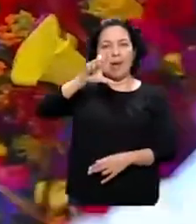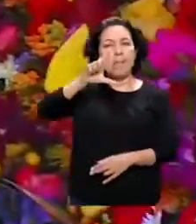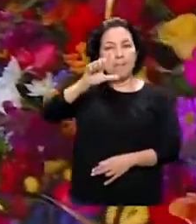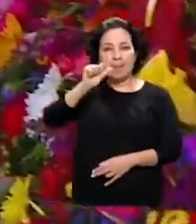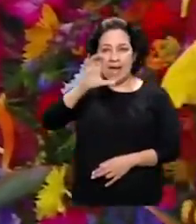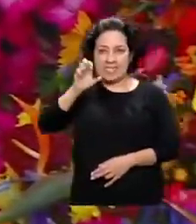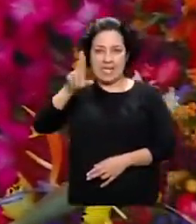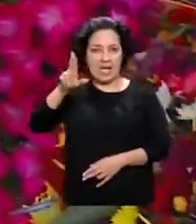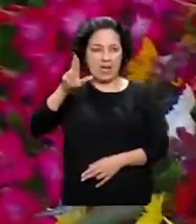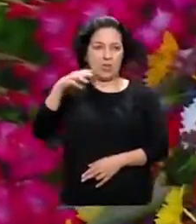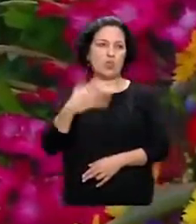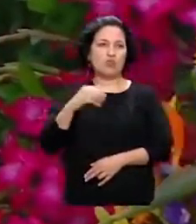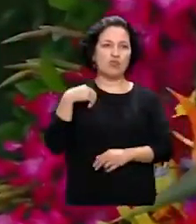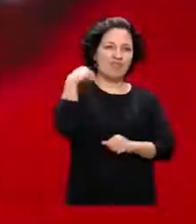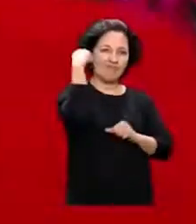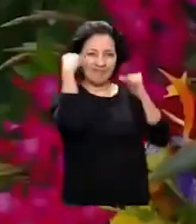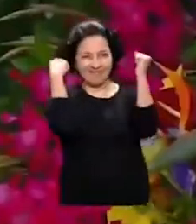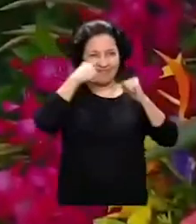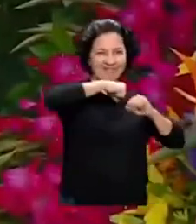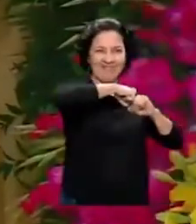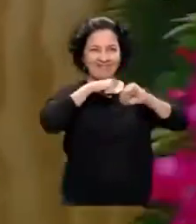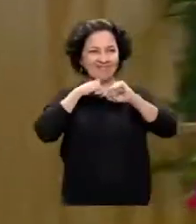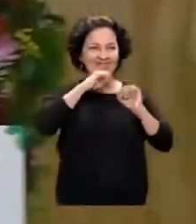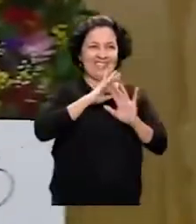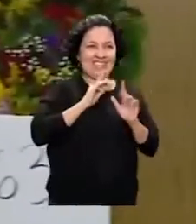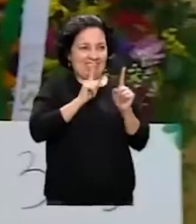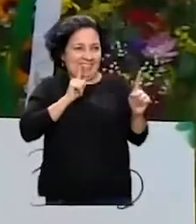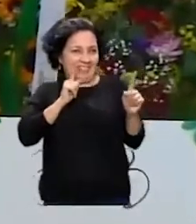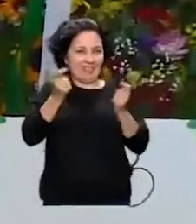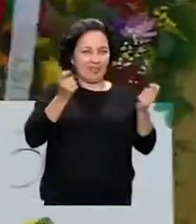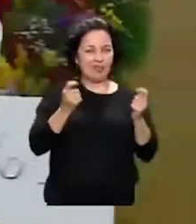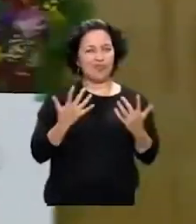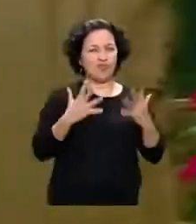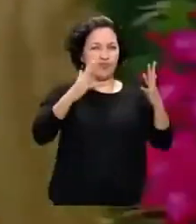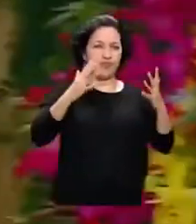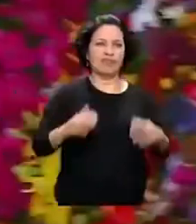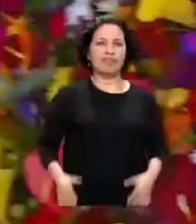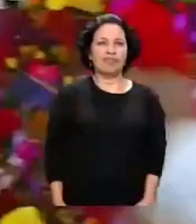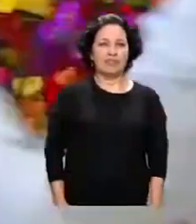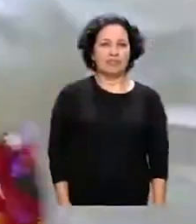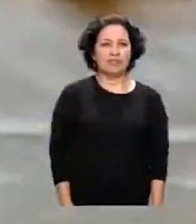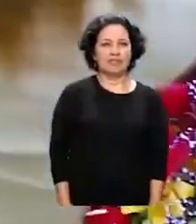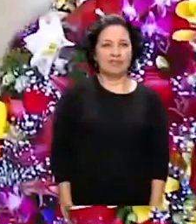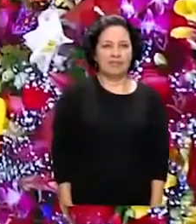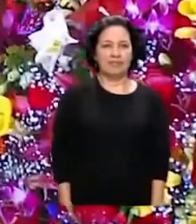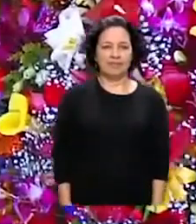Eso, chocaíta de lejos, eso, así es que es. Felicitaciones, Juan José.